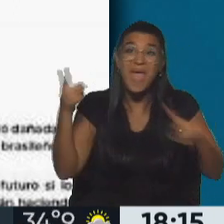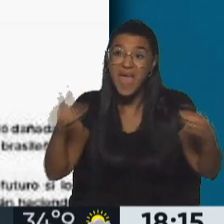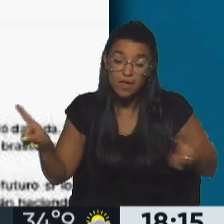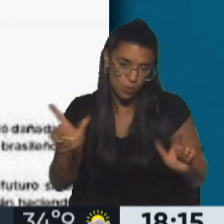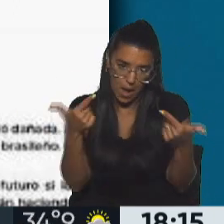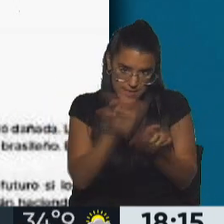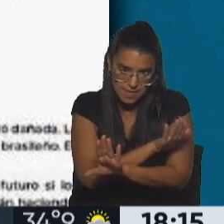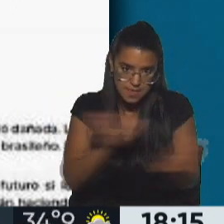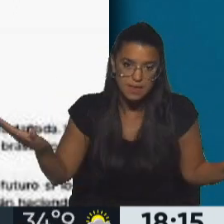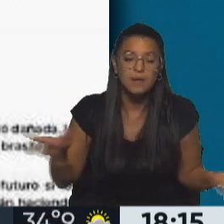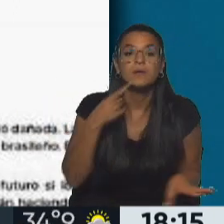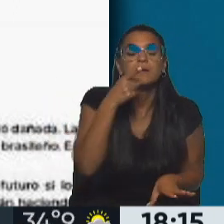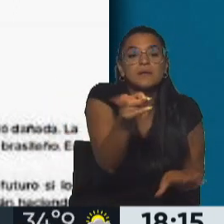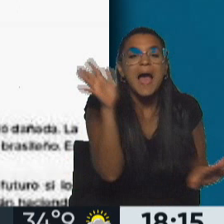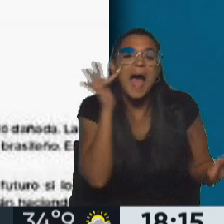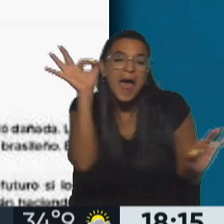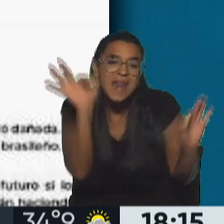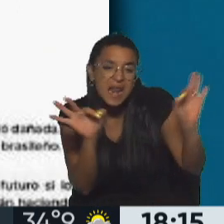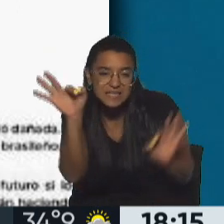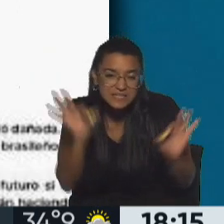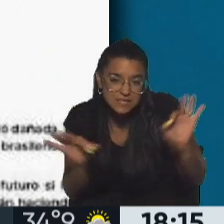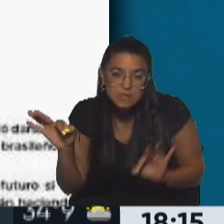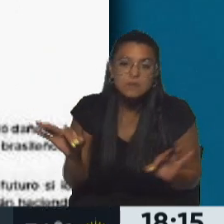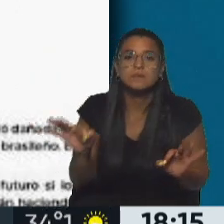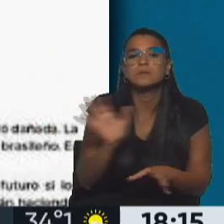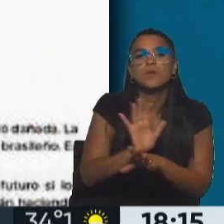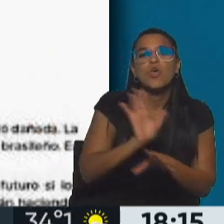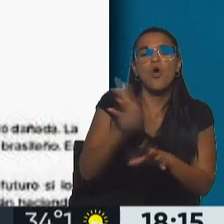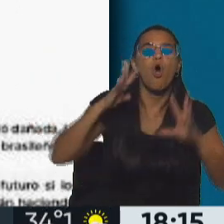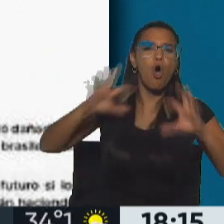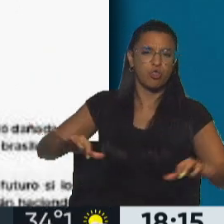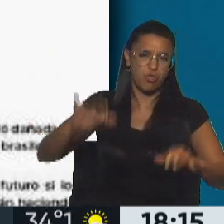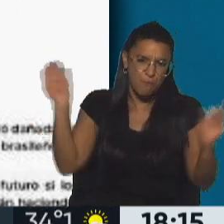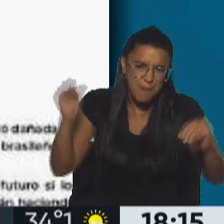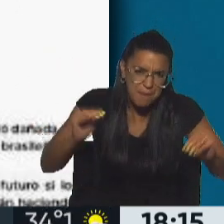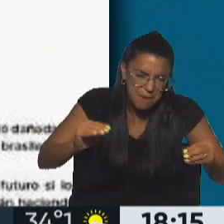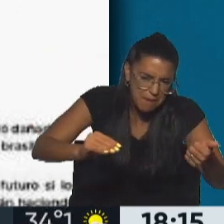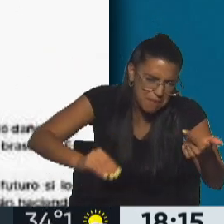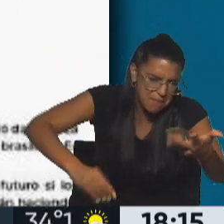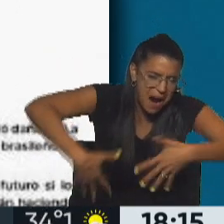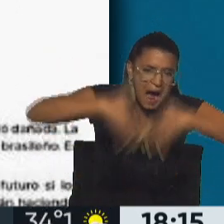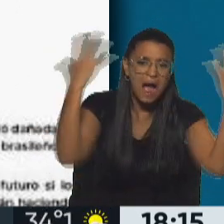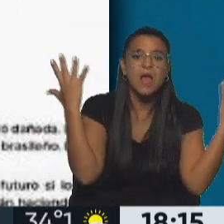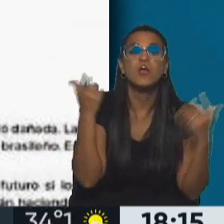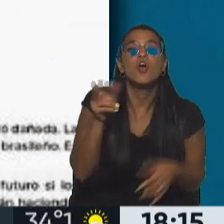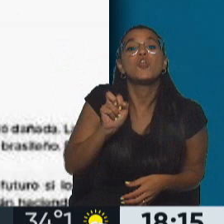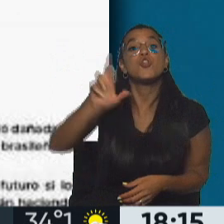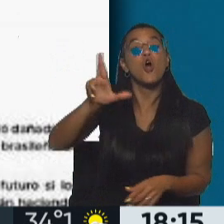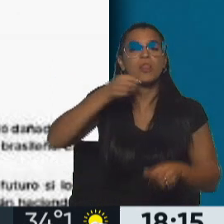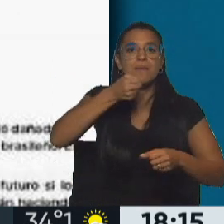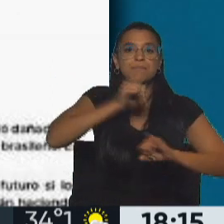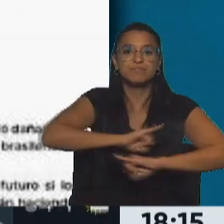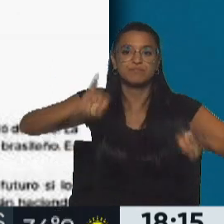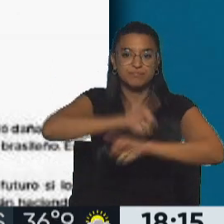agrega imperdible análisis de la inoculación del odio el odio el rol de los medios